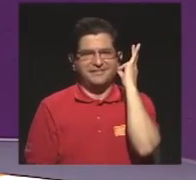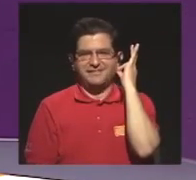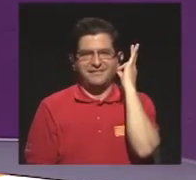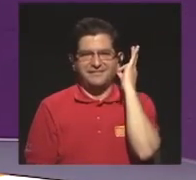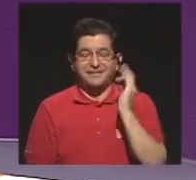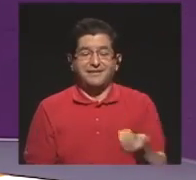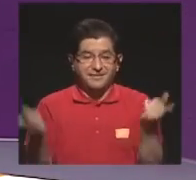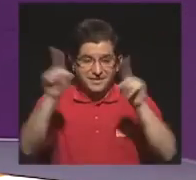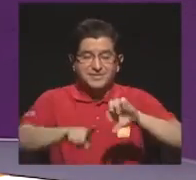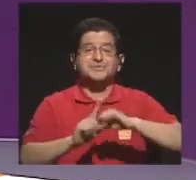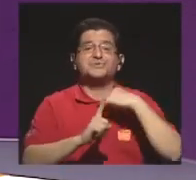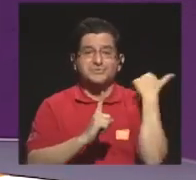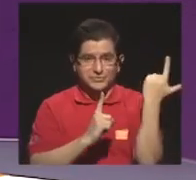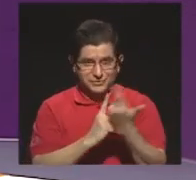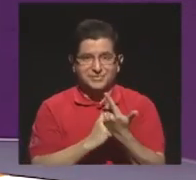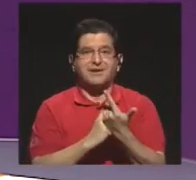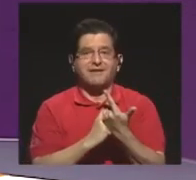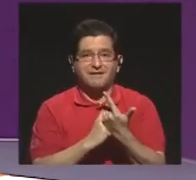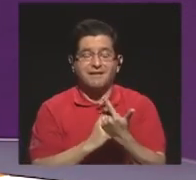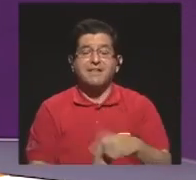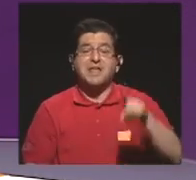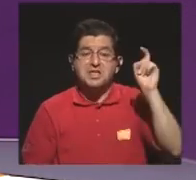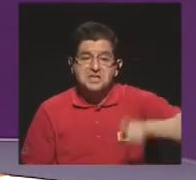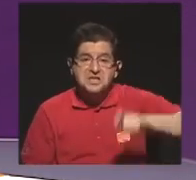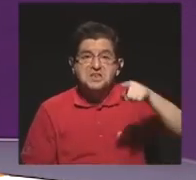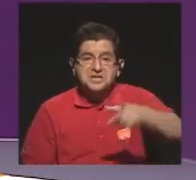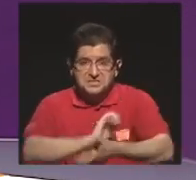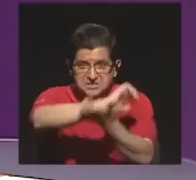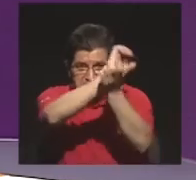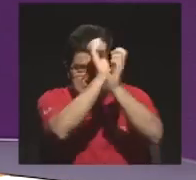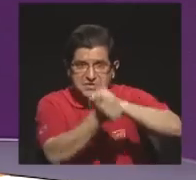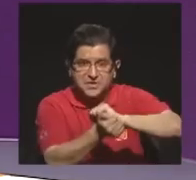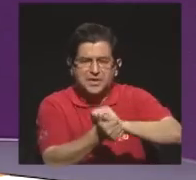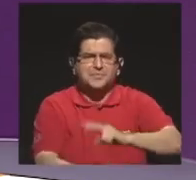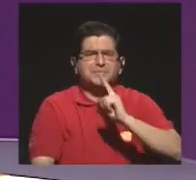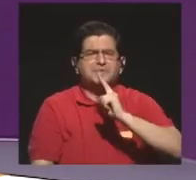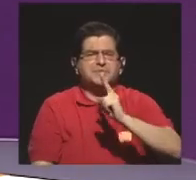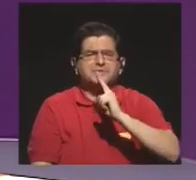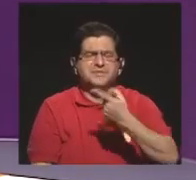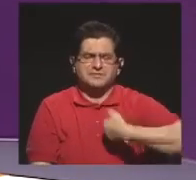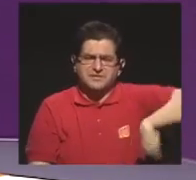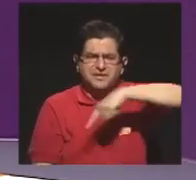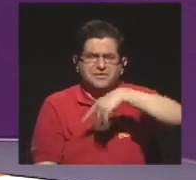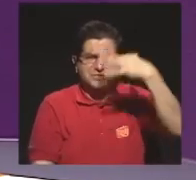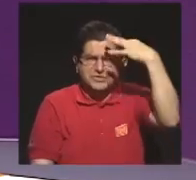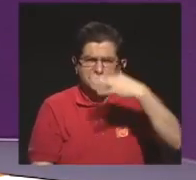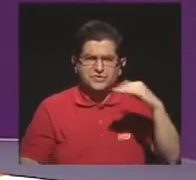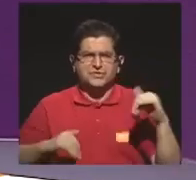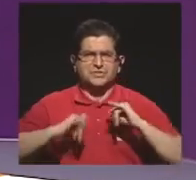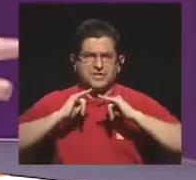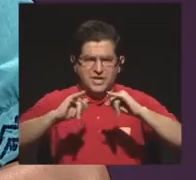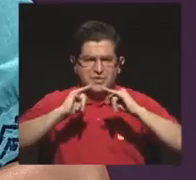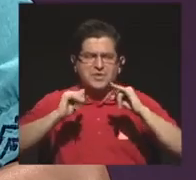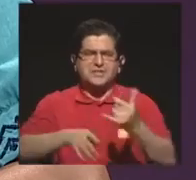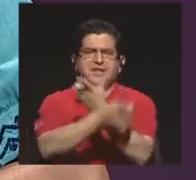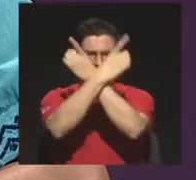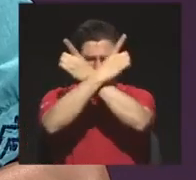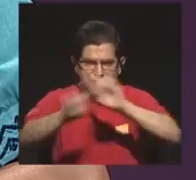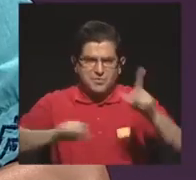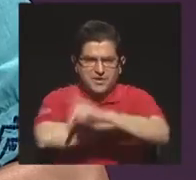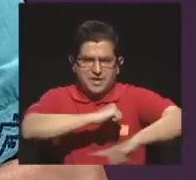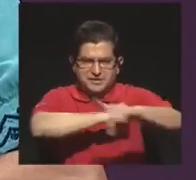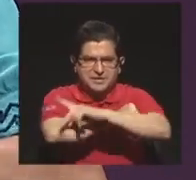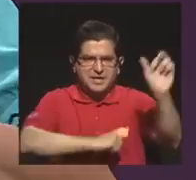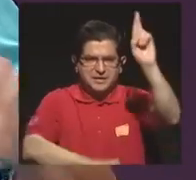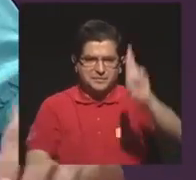fenómeno social y que esta sociedad requiere esos cambios si de verdad le estamos apostando a la igualdad y a la democracia en un país